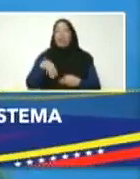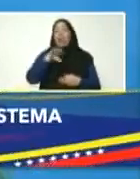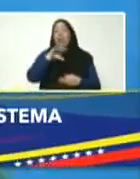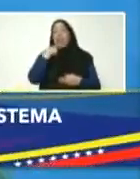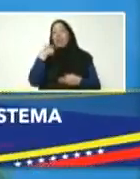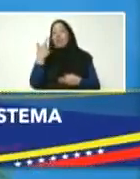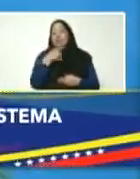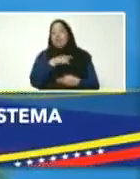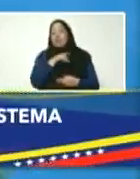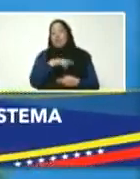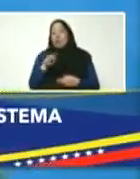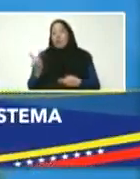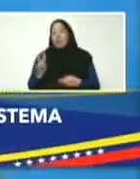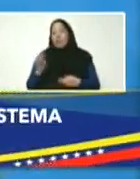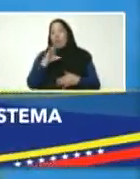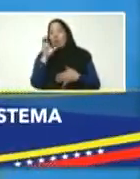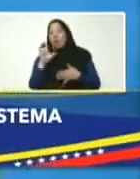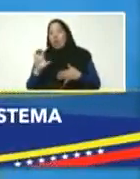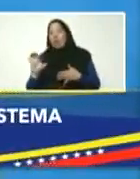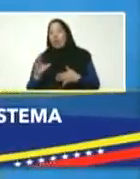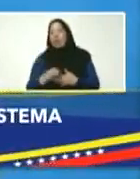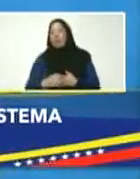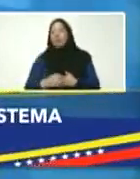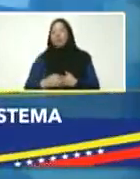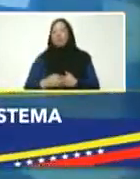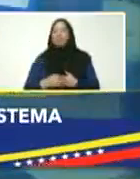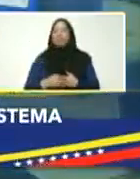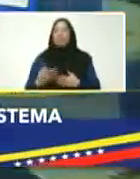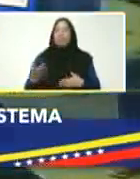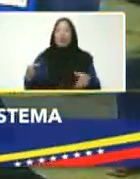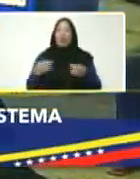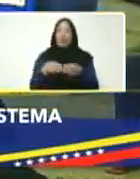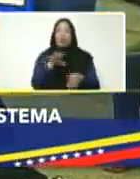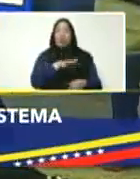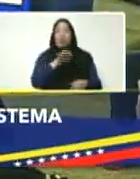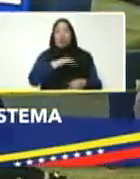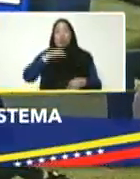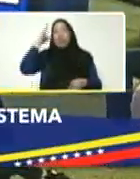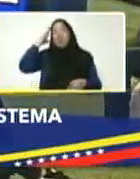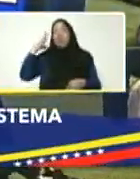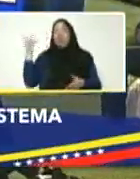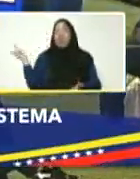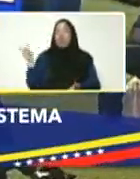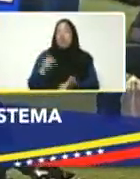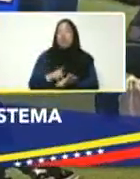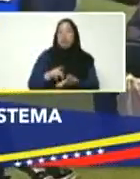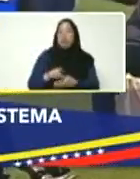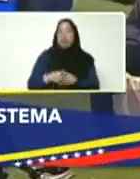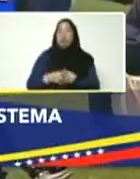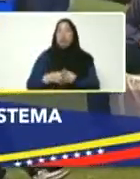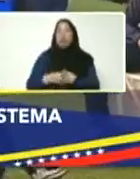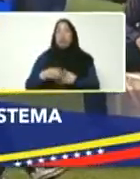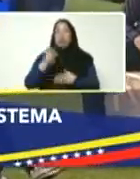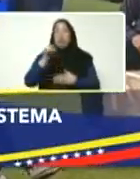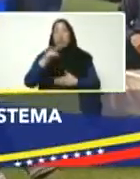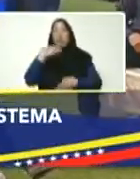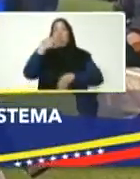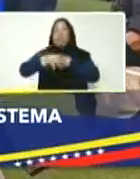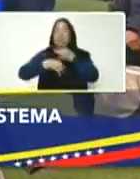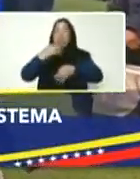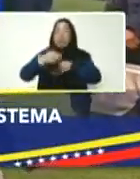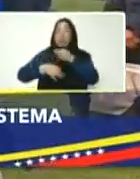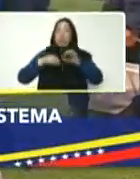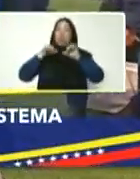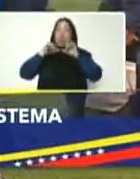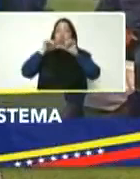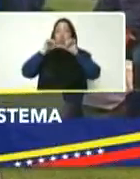puro. Así que es muy importante. Las bricomiles llegaron para quedarse. Y tenemos que continuar, como dijo